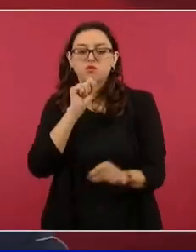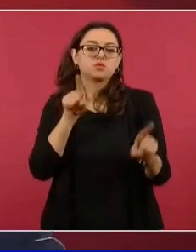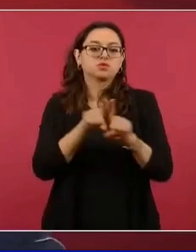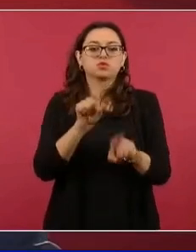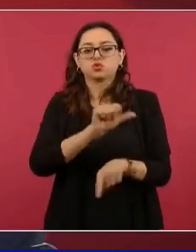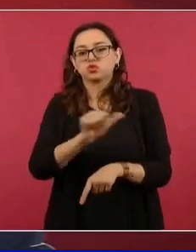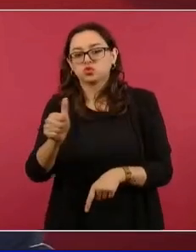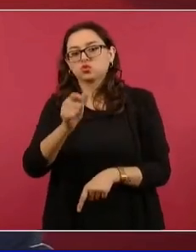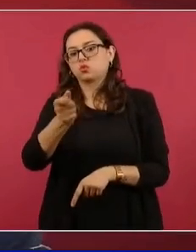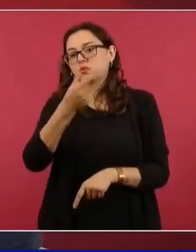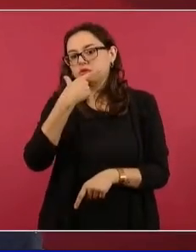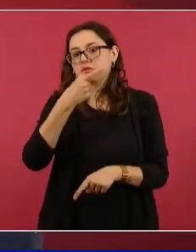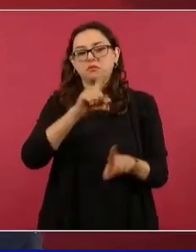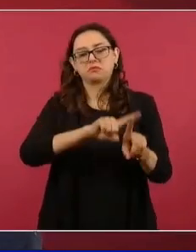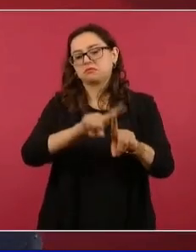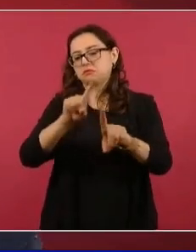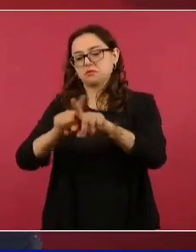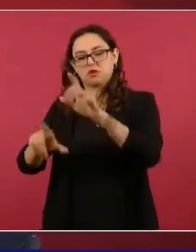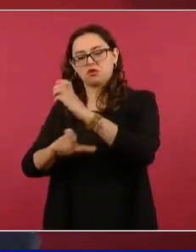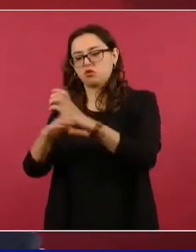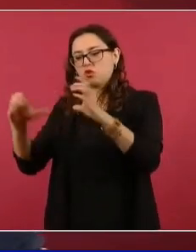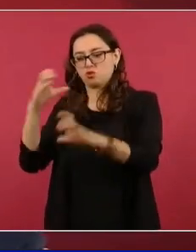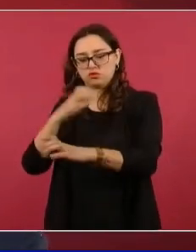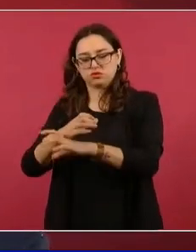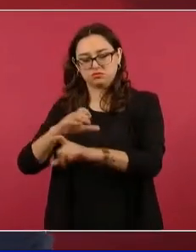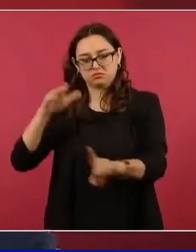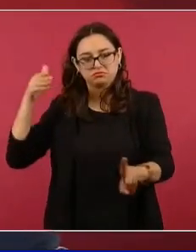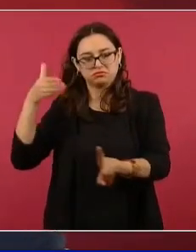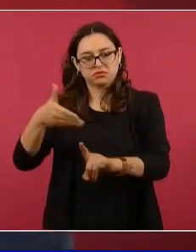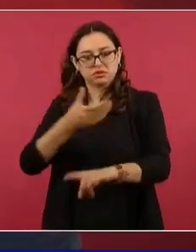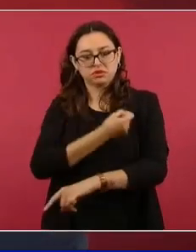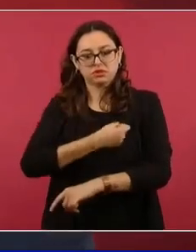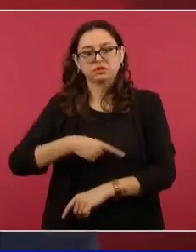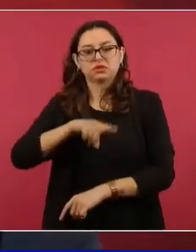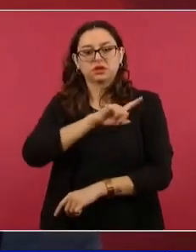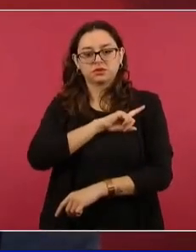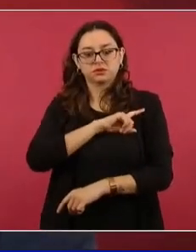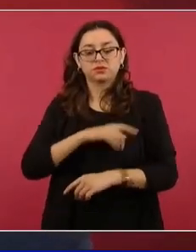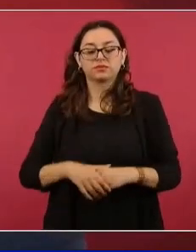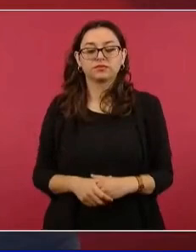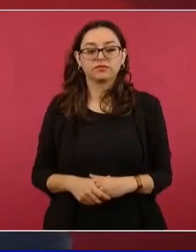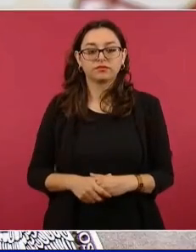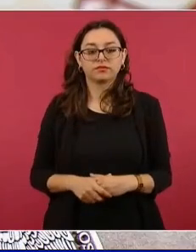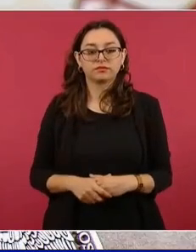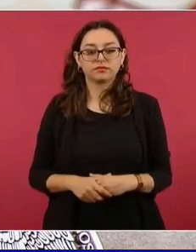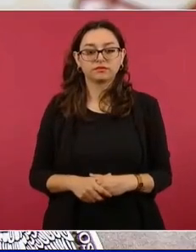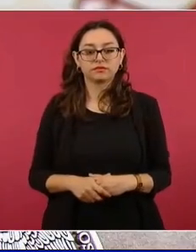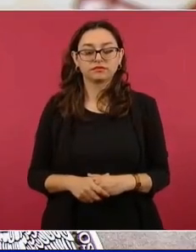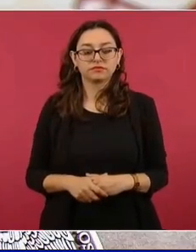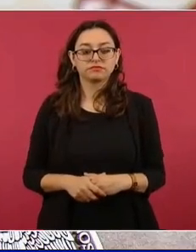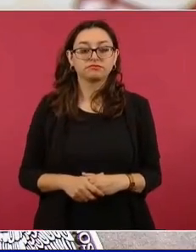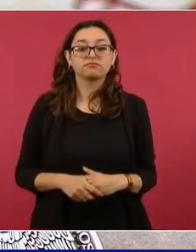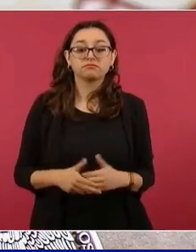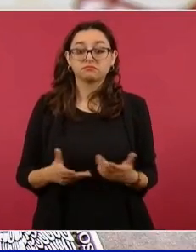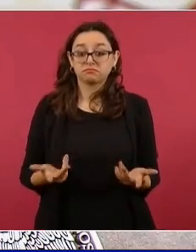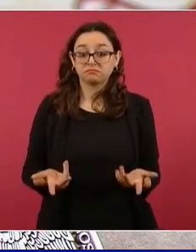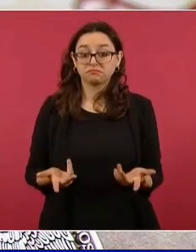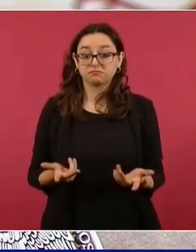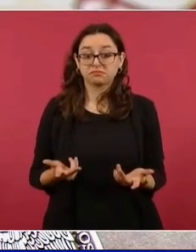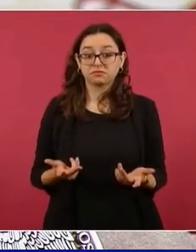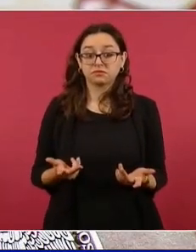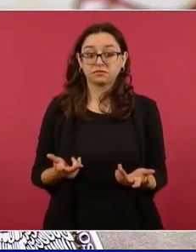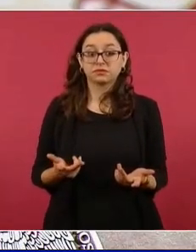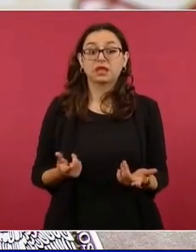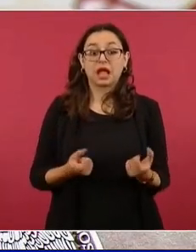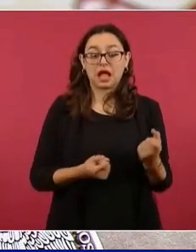otros bienes esenciales que tienen que ver con la salud pública. En su momento, dicho sea de paso, varios países